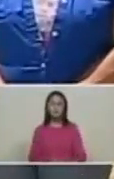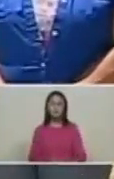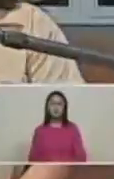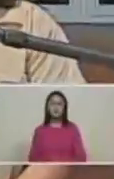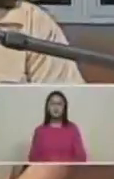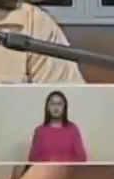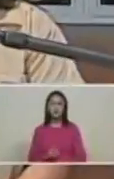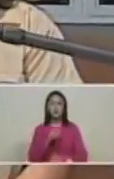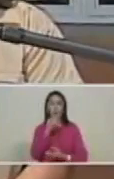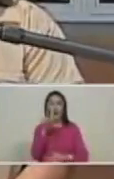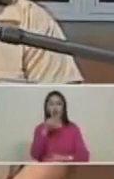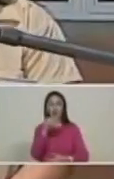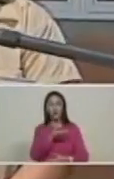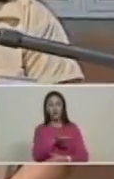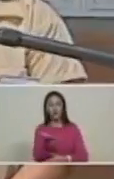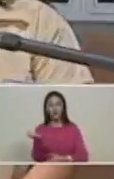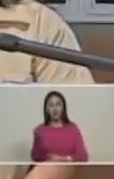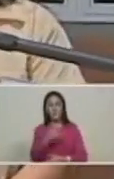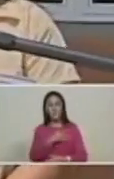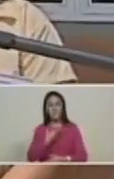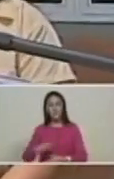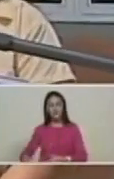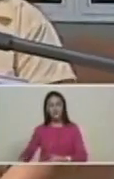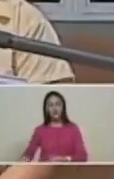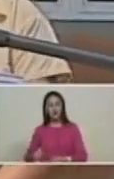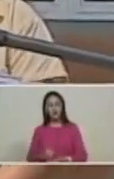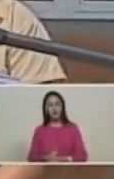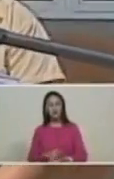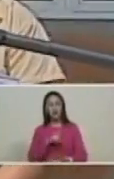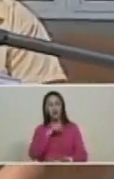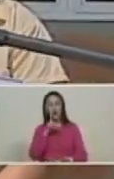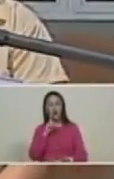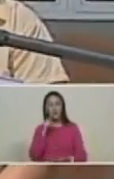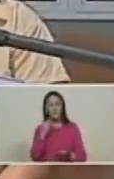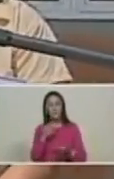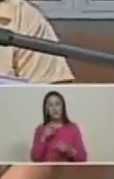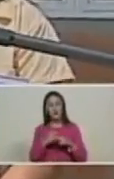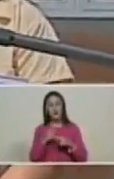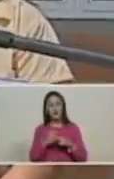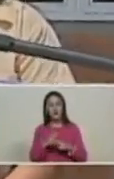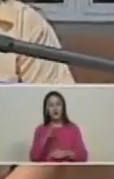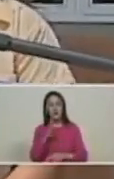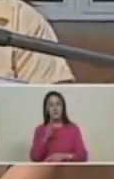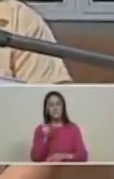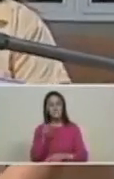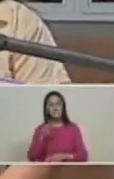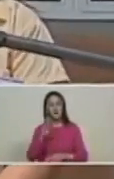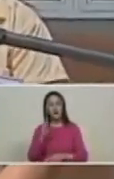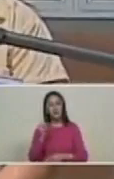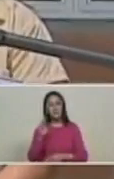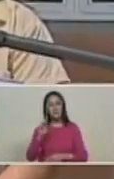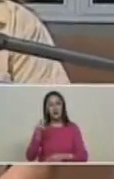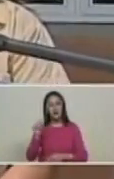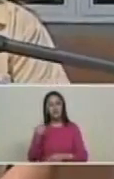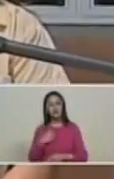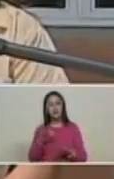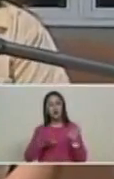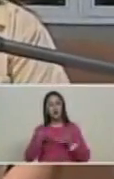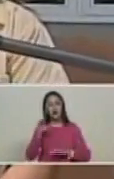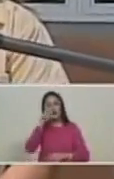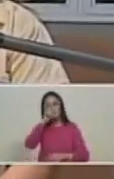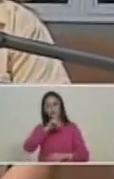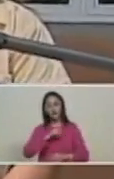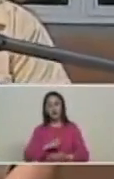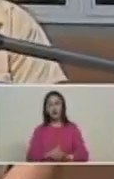tardes, presidente. Me llamo Bárbara Marchand. Tengo 15 años de edad, soy estudiante de cuarto año de